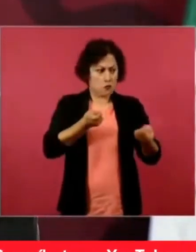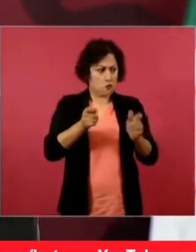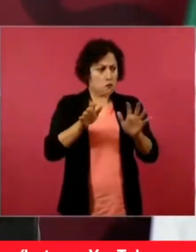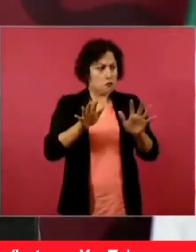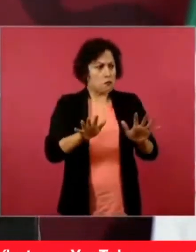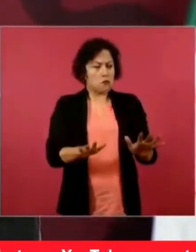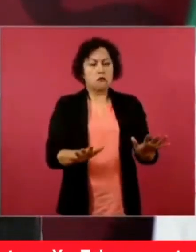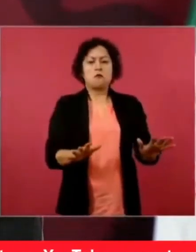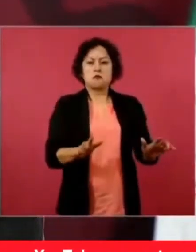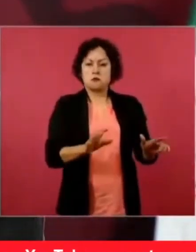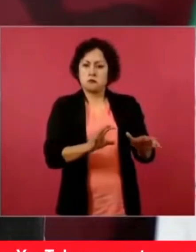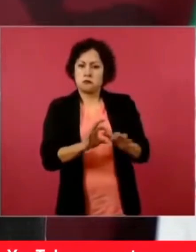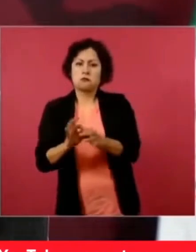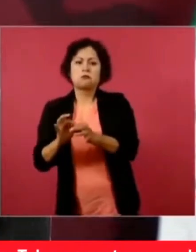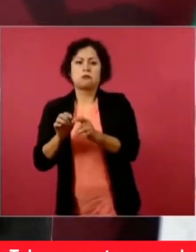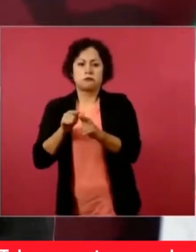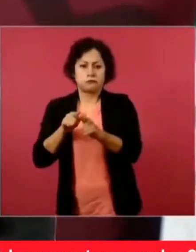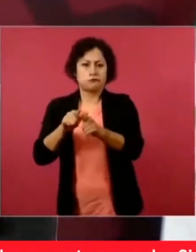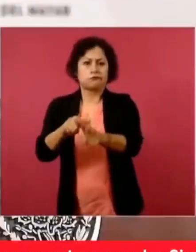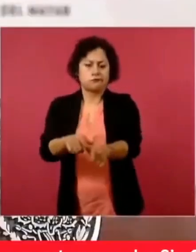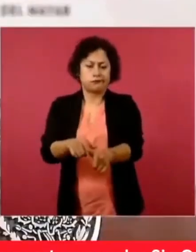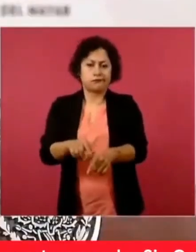acerca de los resultados